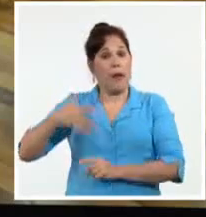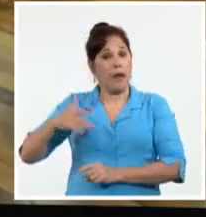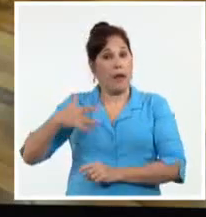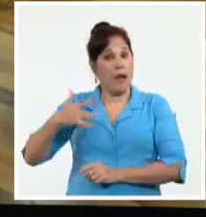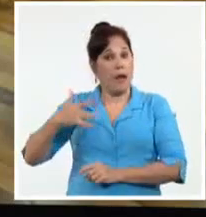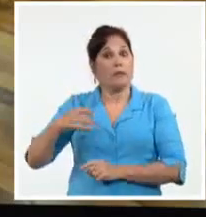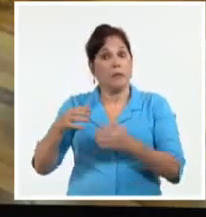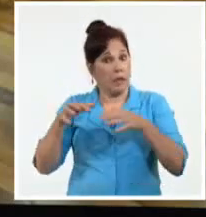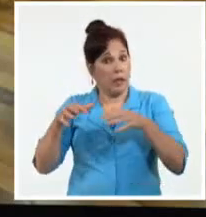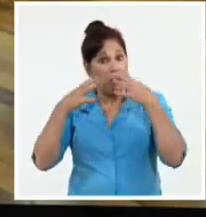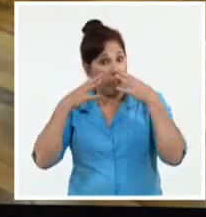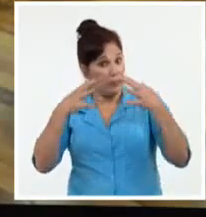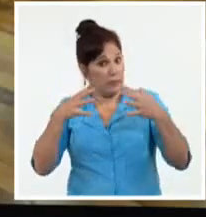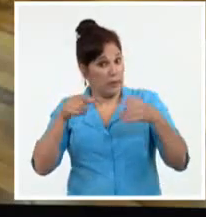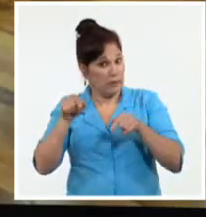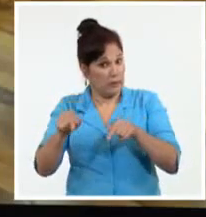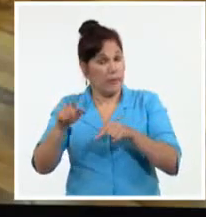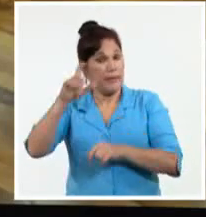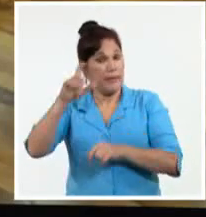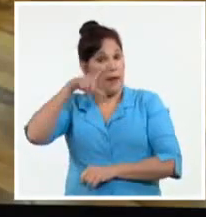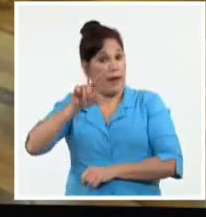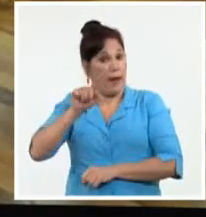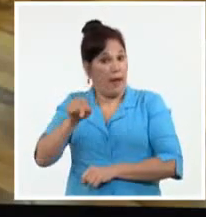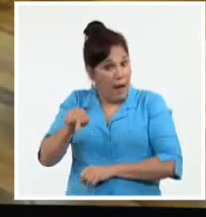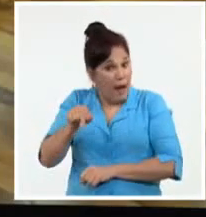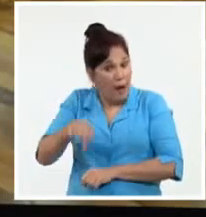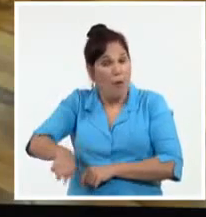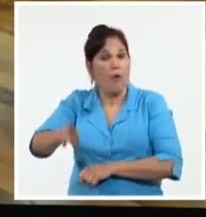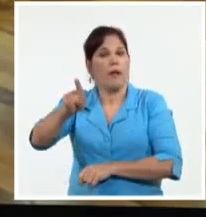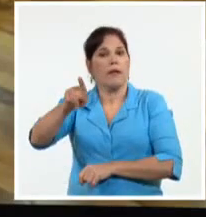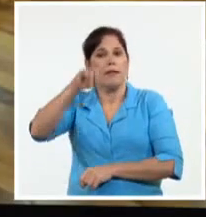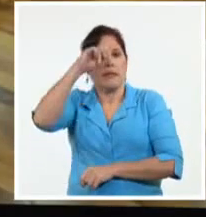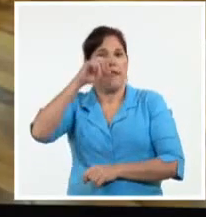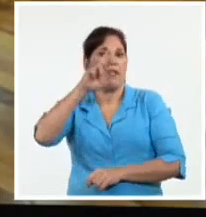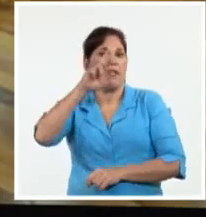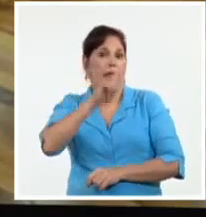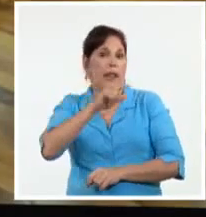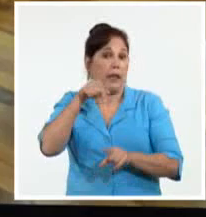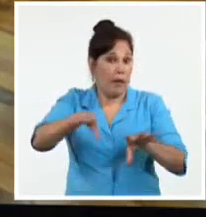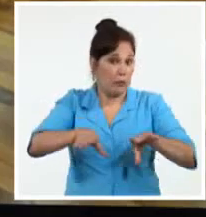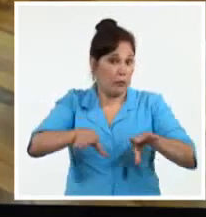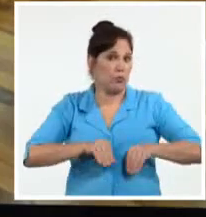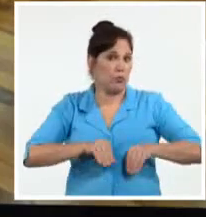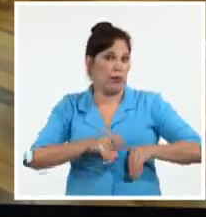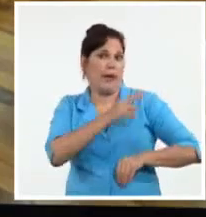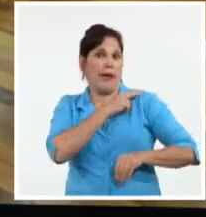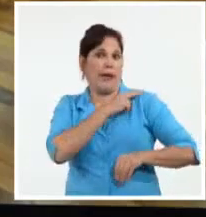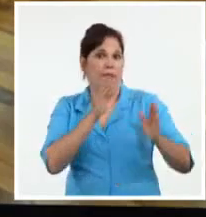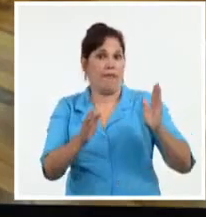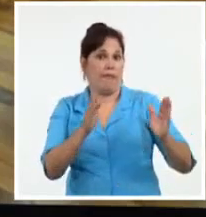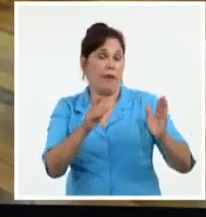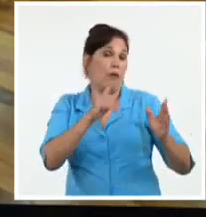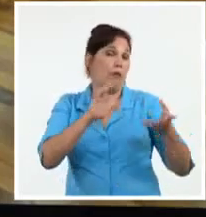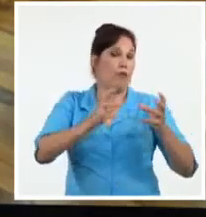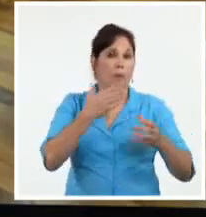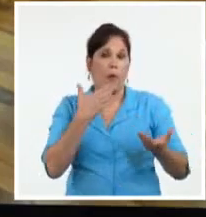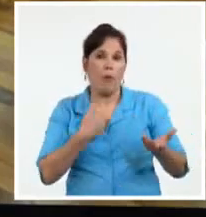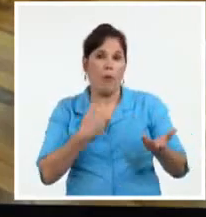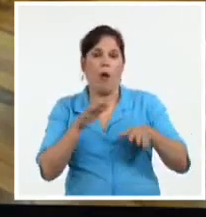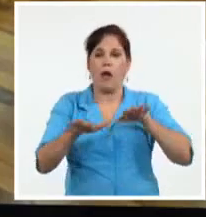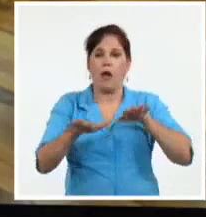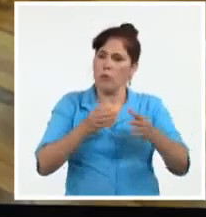listón alto en este repunte de CELAC y tocará ahora a San Vicente y las Granadinas, que asumió el mando, llevar el mecanismo a un